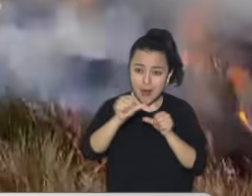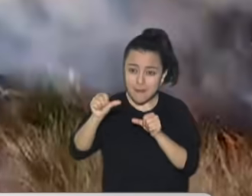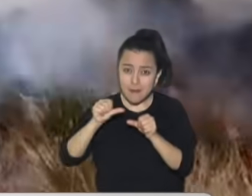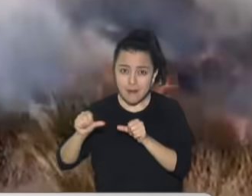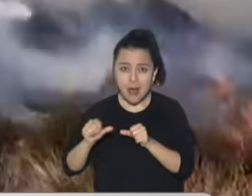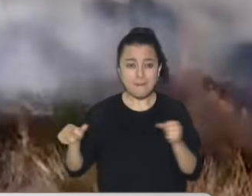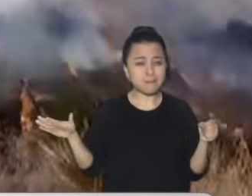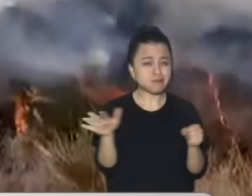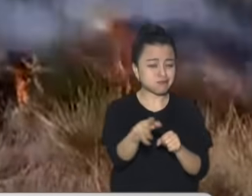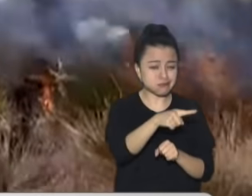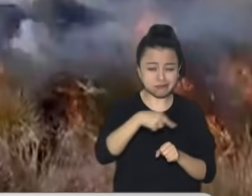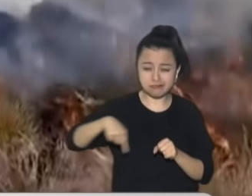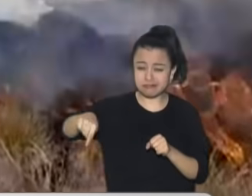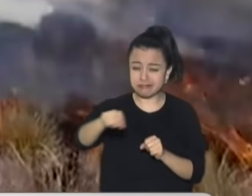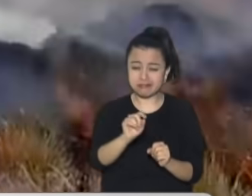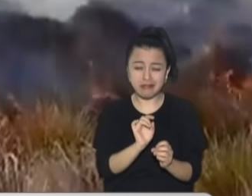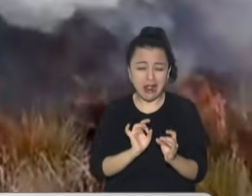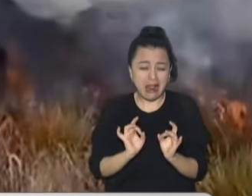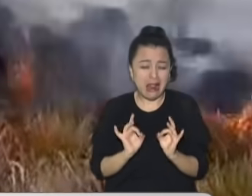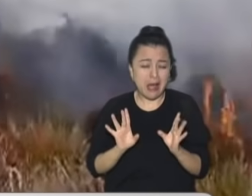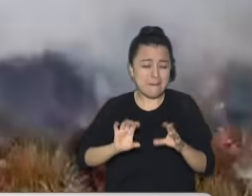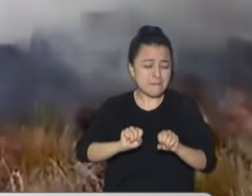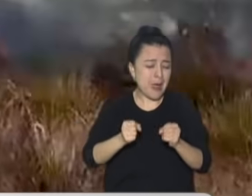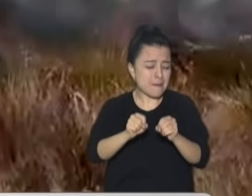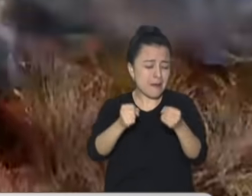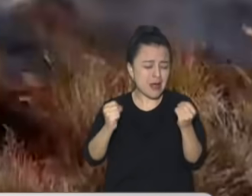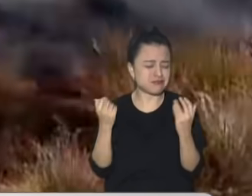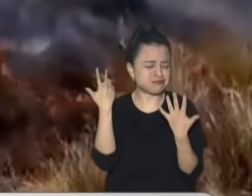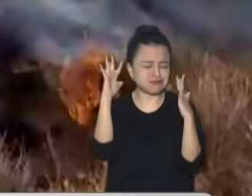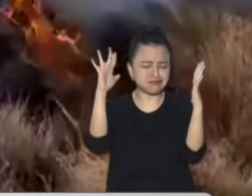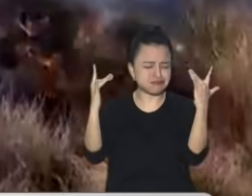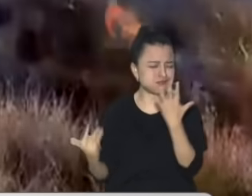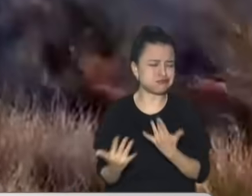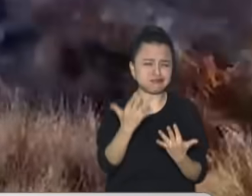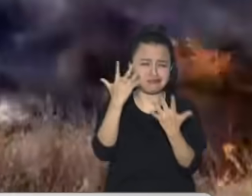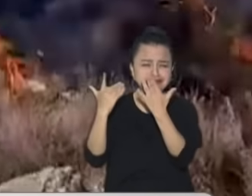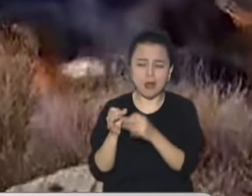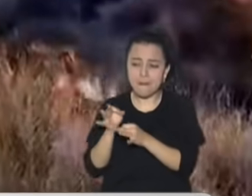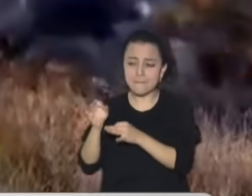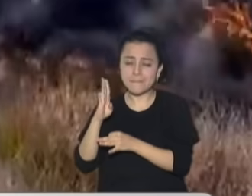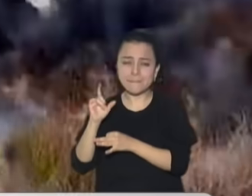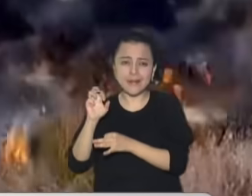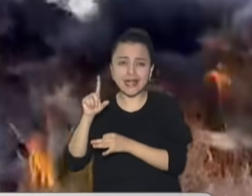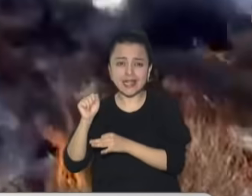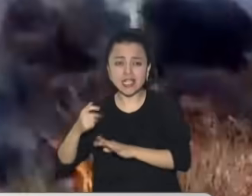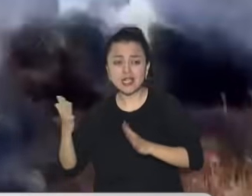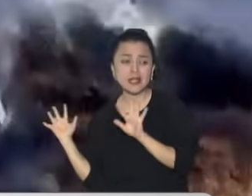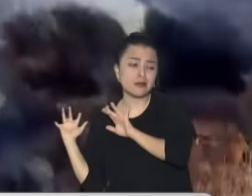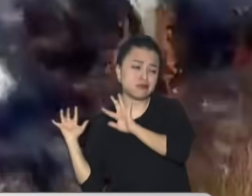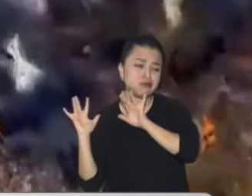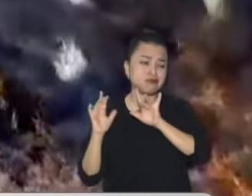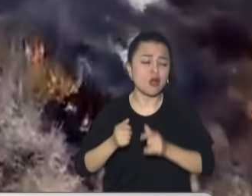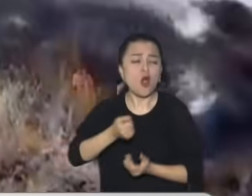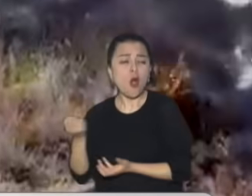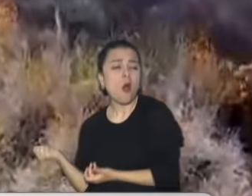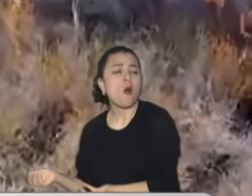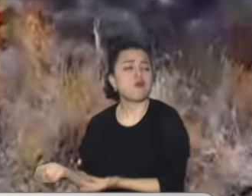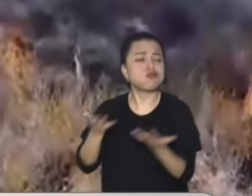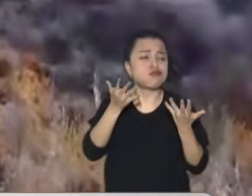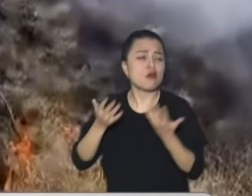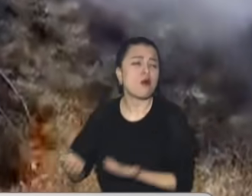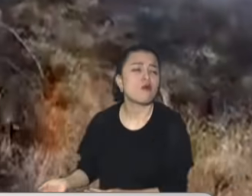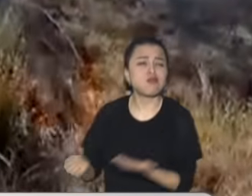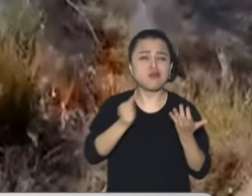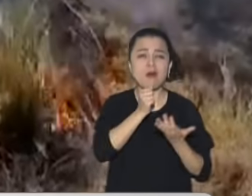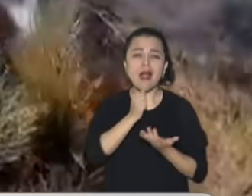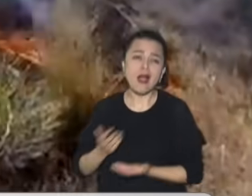municipio, uniformados del Ejército Nacional y comunidad del corregimiento de Berlín, quienes ayudaron a controlar las llamas. Aunque los